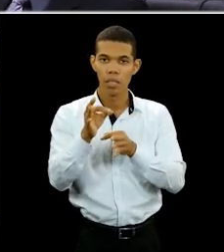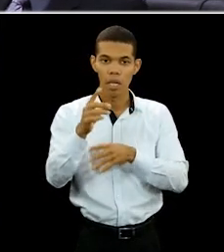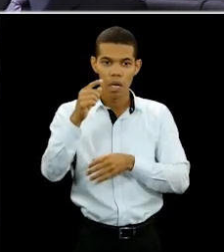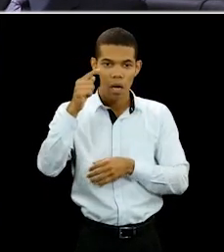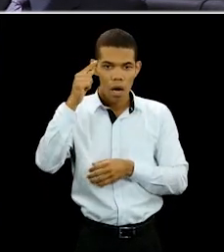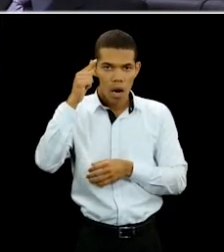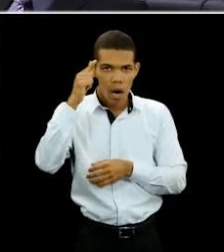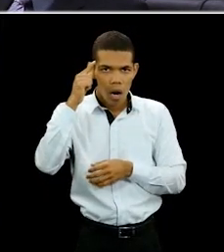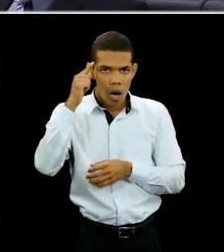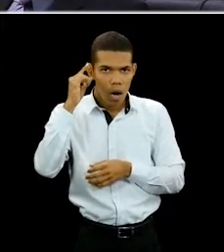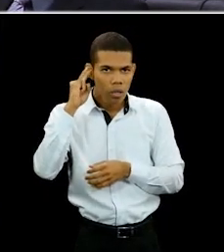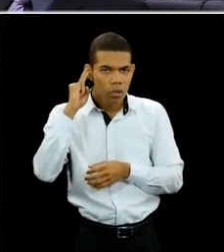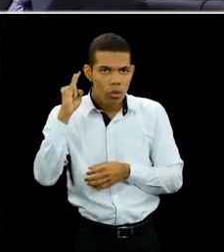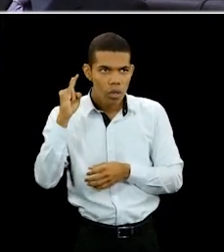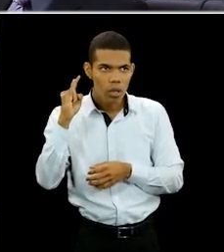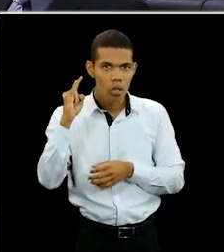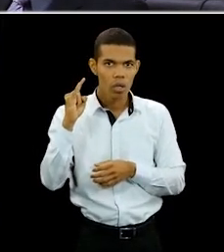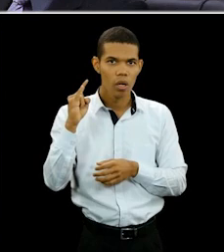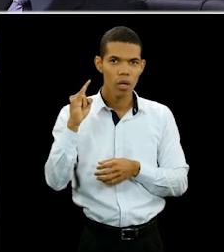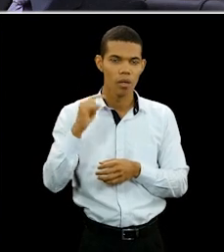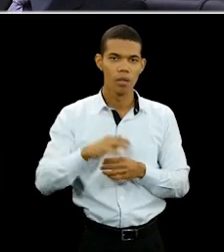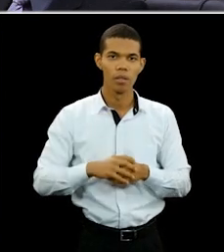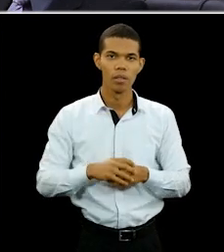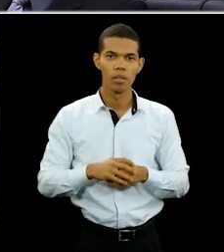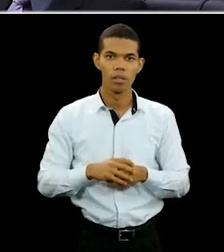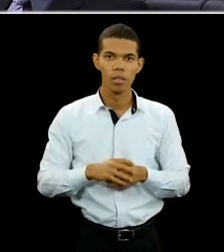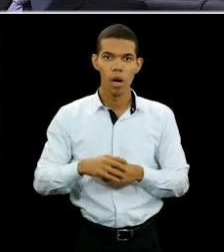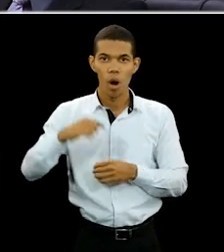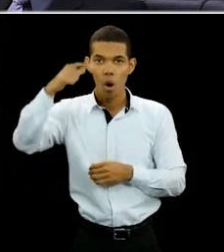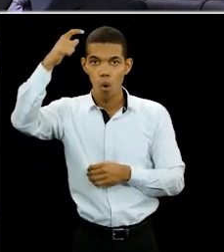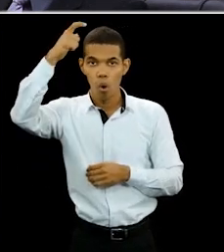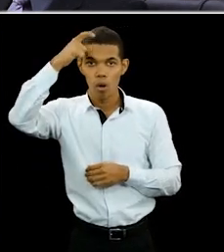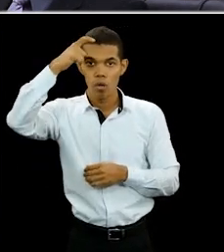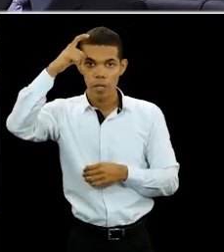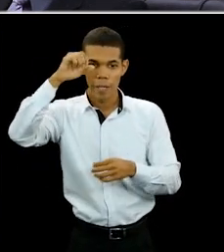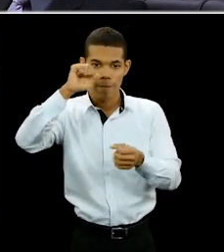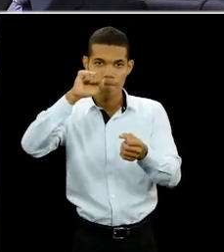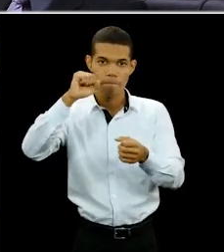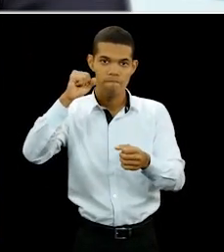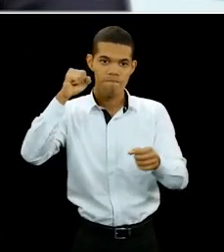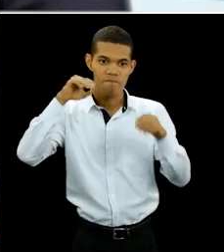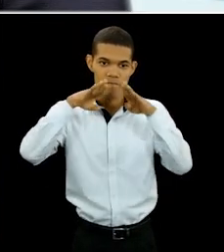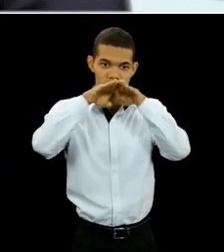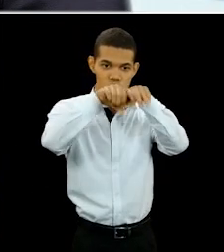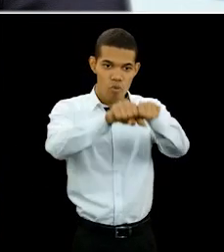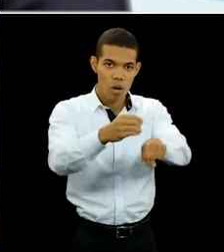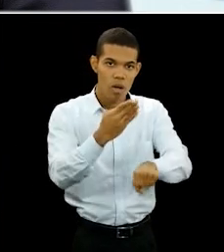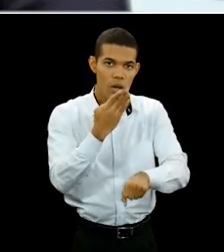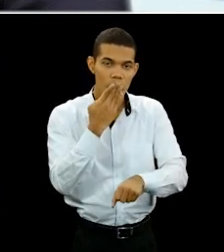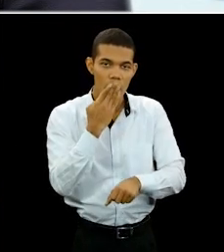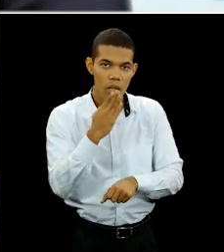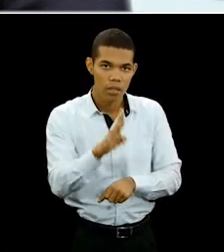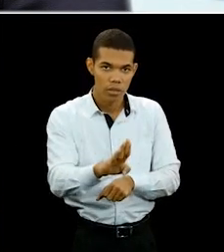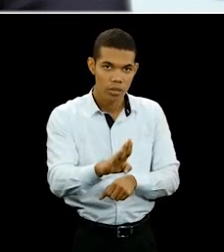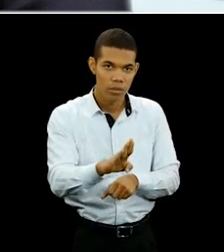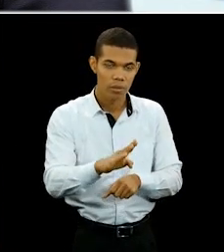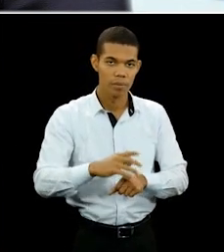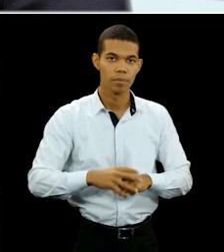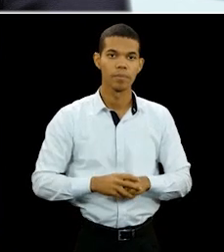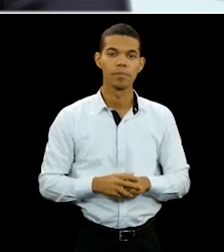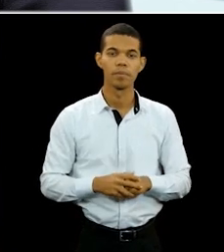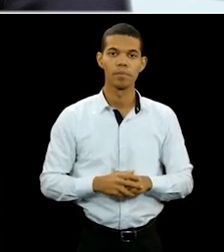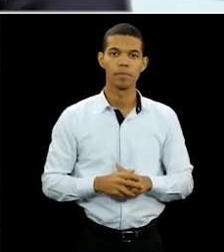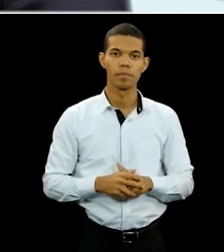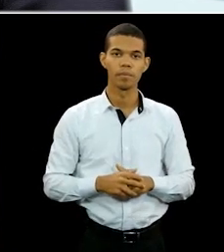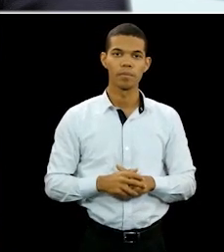a venir este rey y nos va a tomar cautivos pero vamos a estar este tiempo en esta situación hay límite hay un